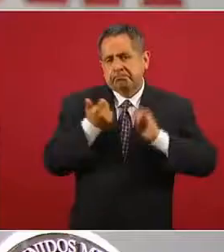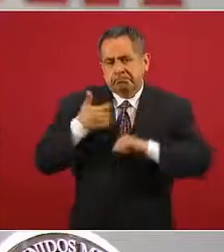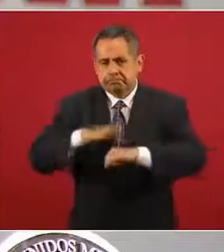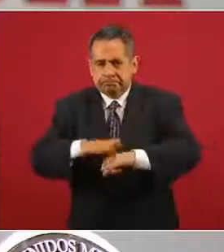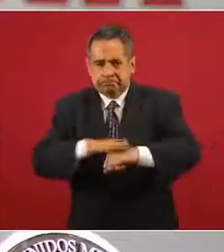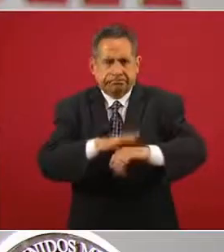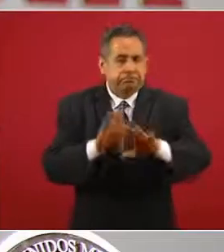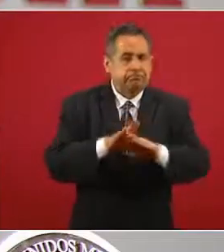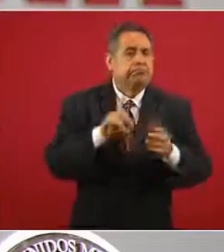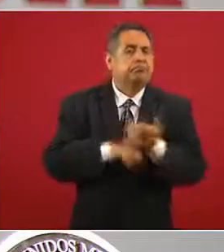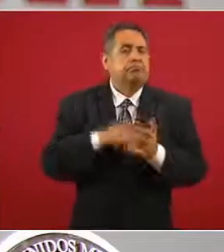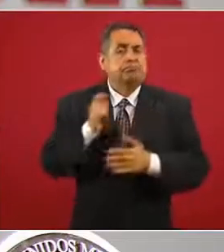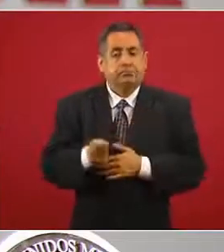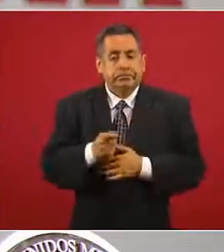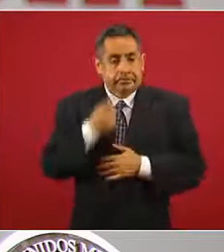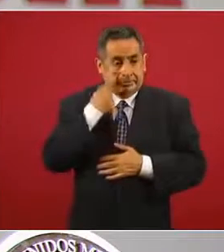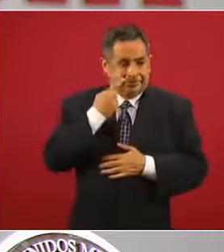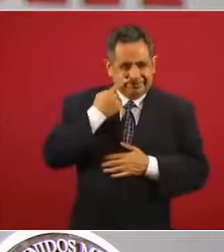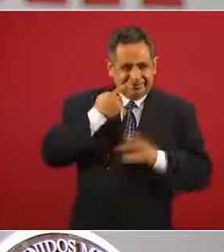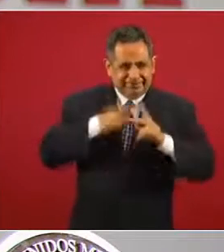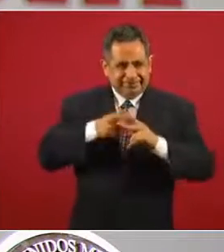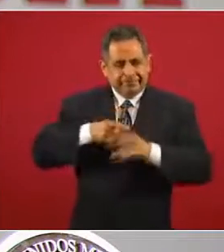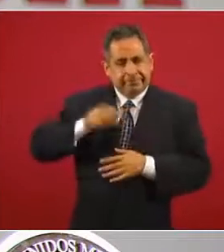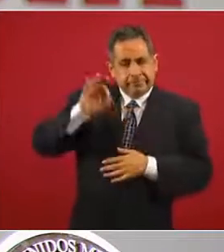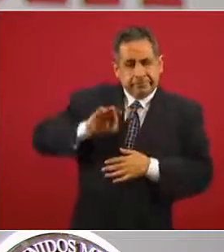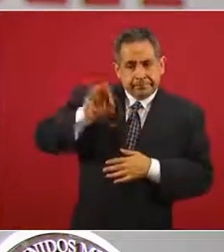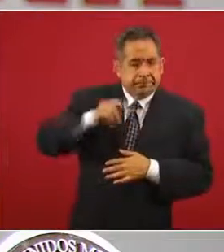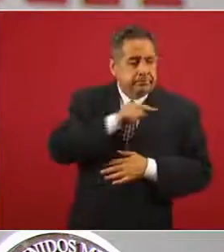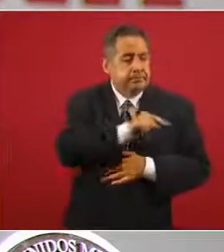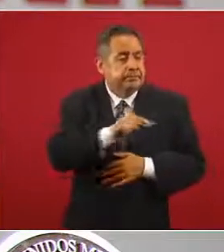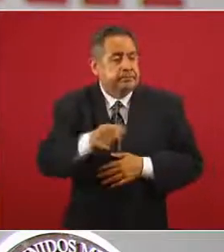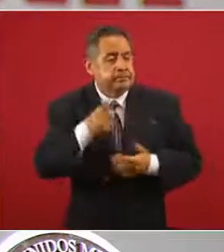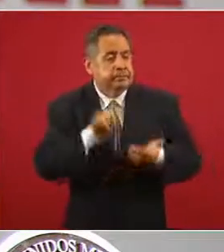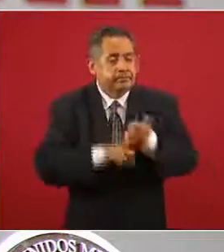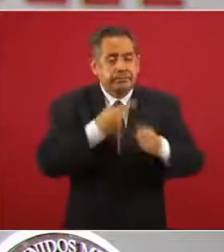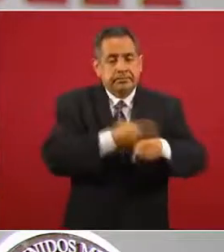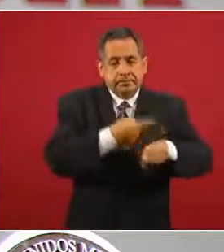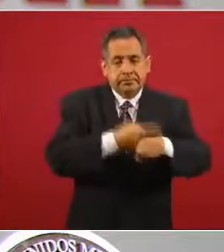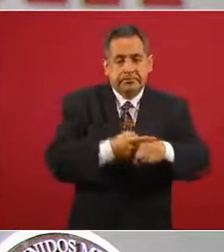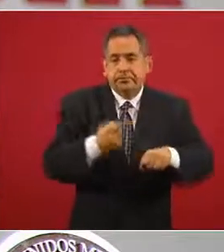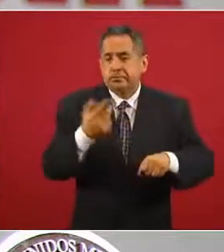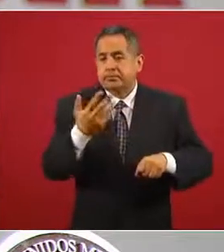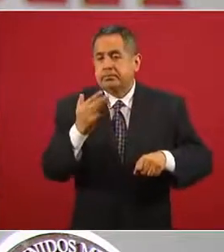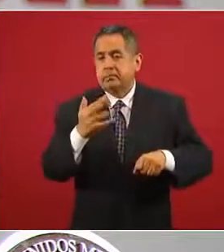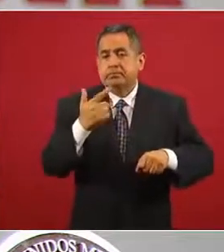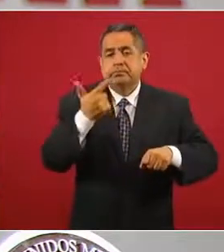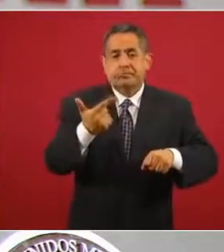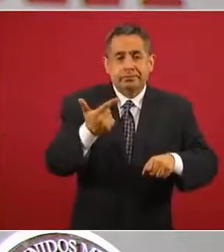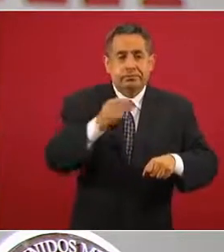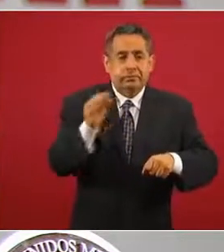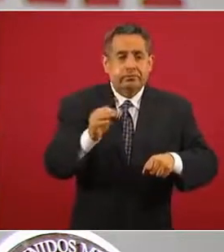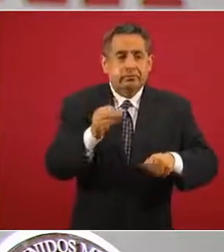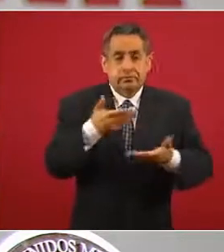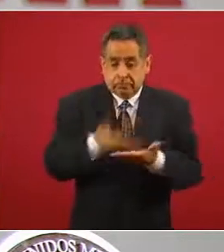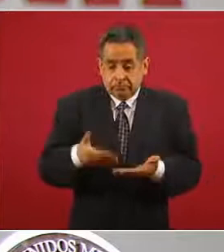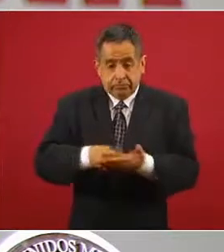comentaba, es que este porcentaje de positividad desde el 57% hoy está en